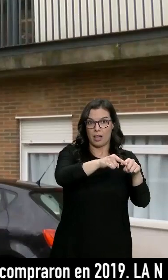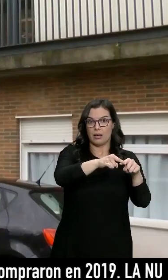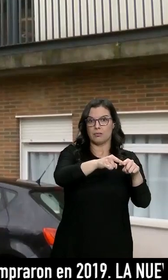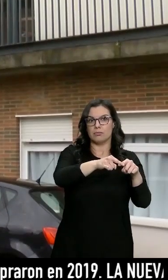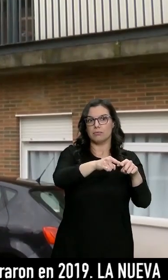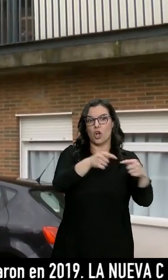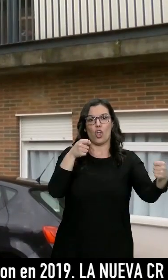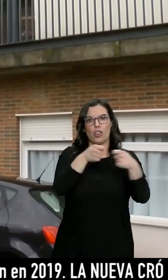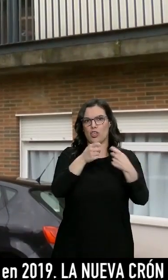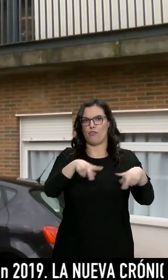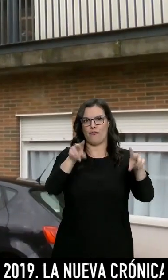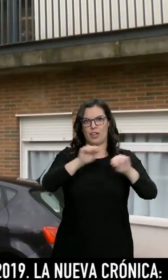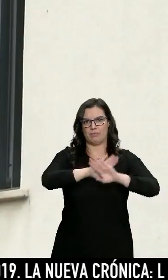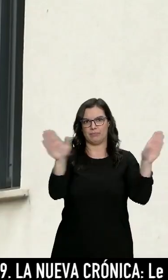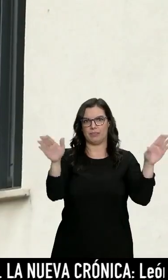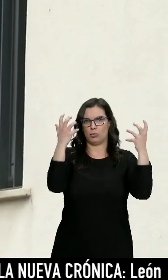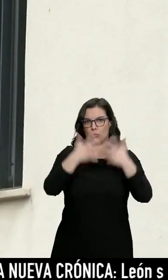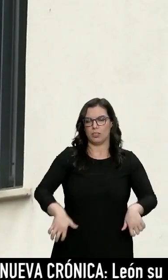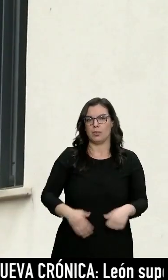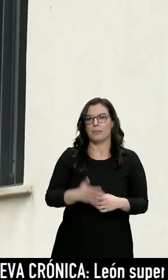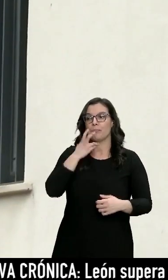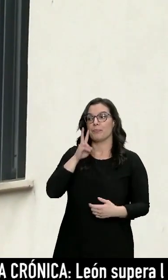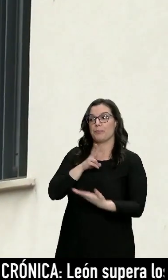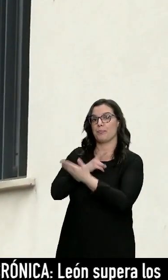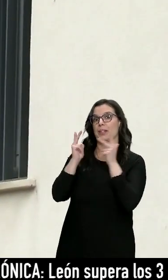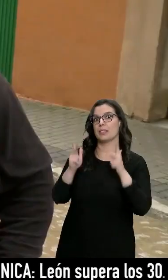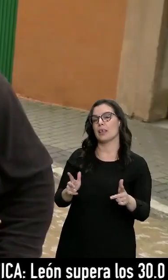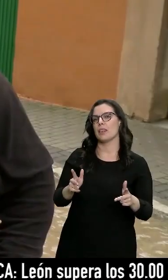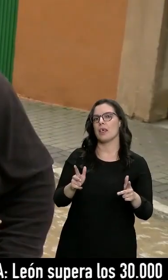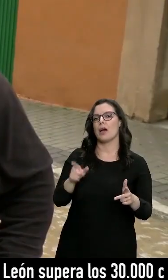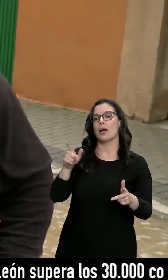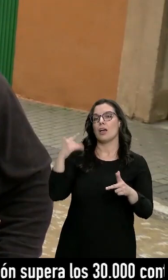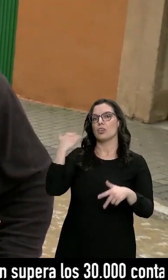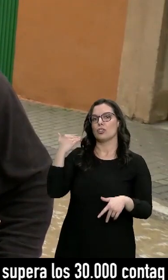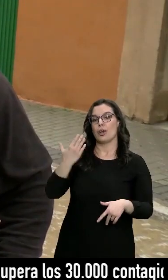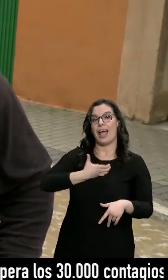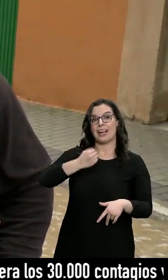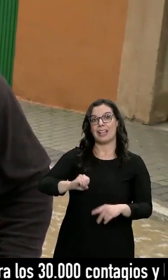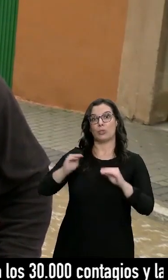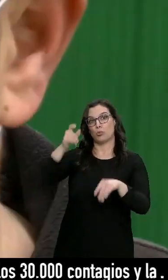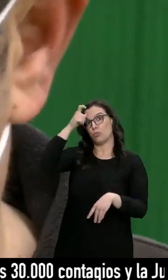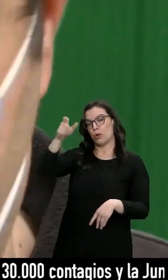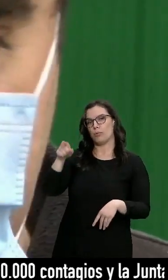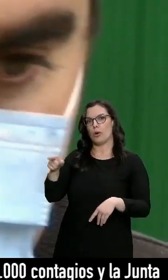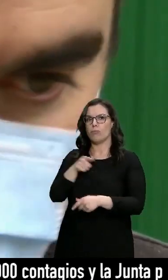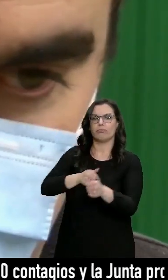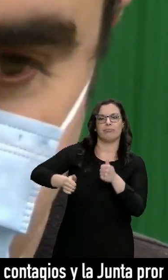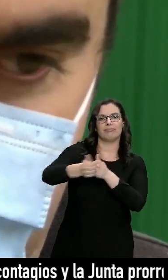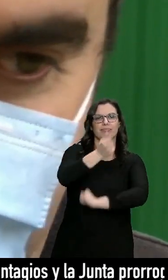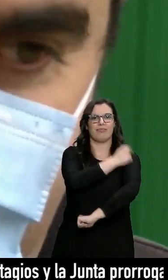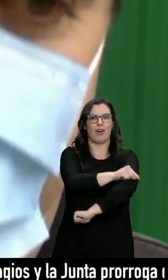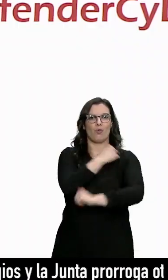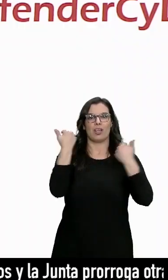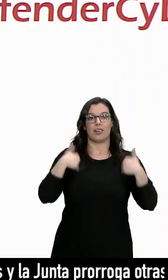renovarán. Mensaje directo a centros como este, en Matamala de Almazán, en Soria. Su alcalde se ha saltado la cola y el PSOE, su partido, ya ha